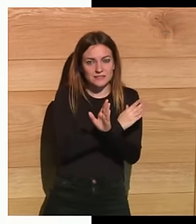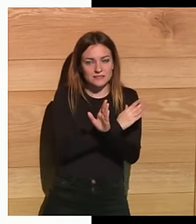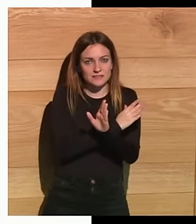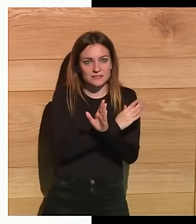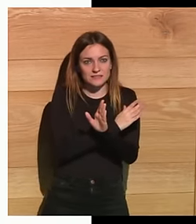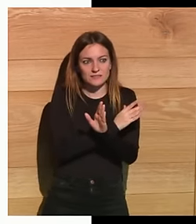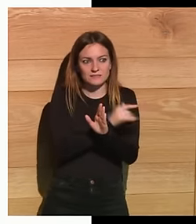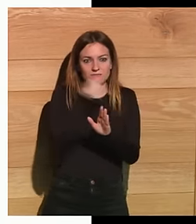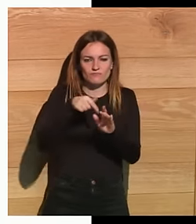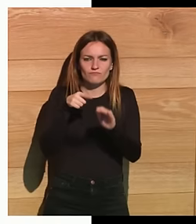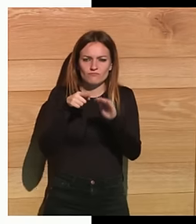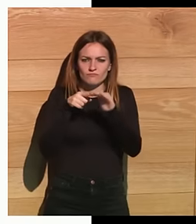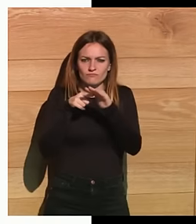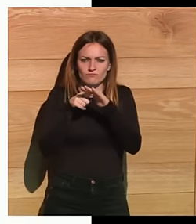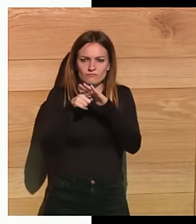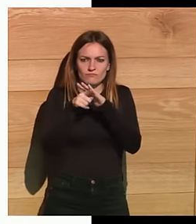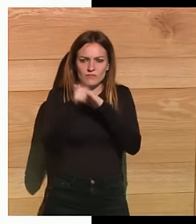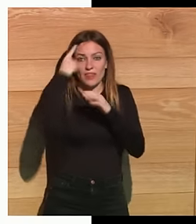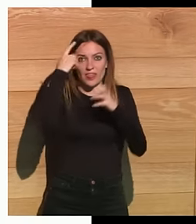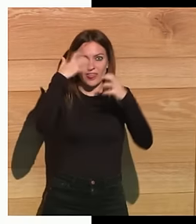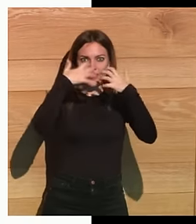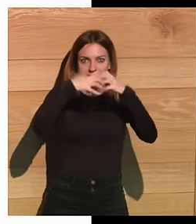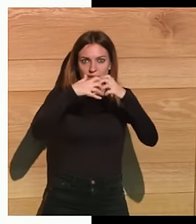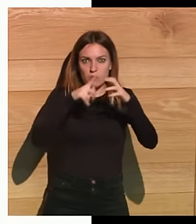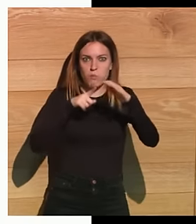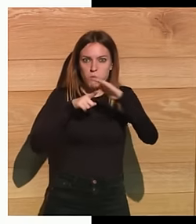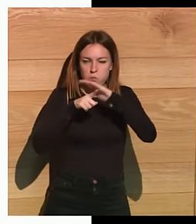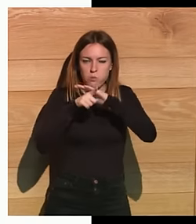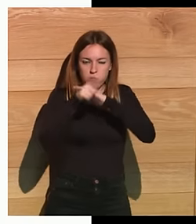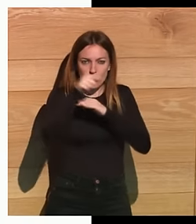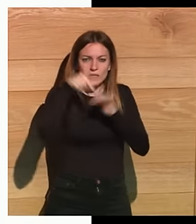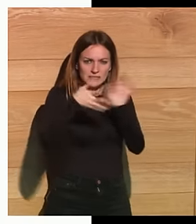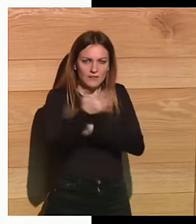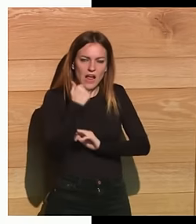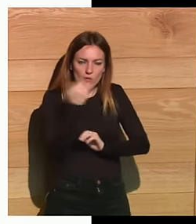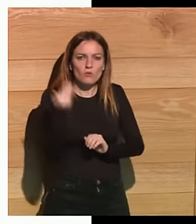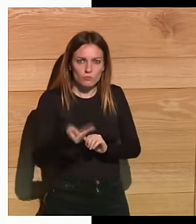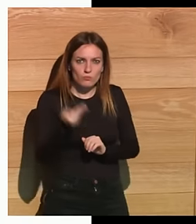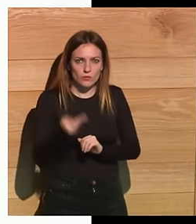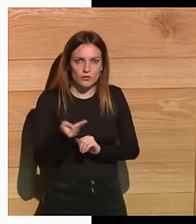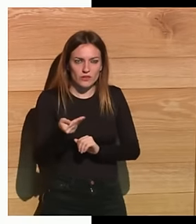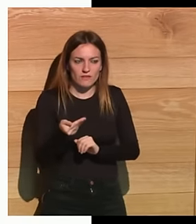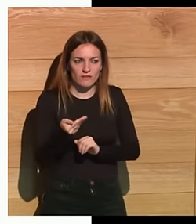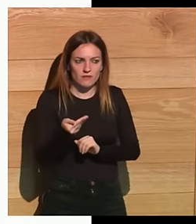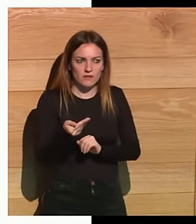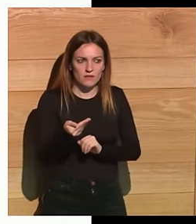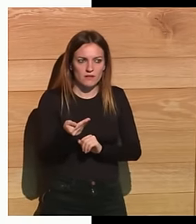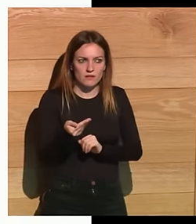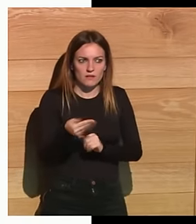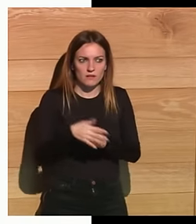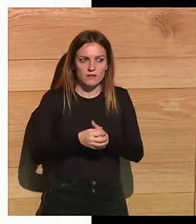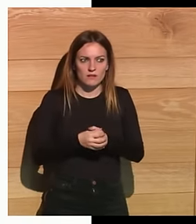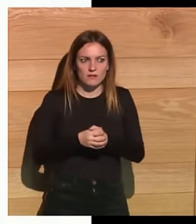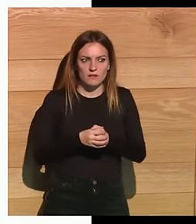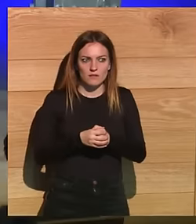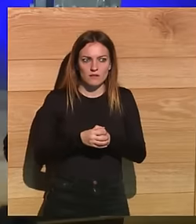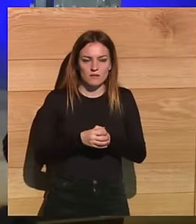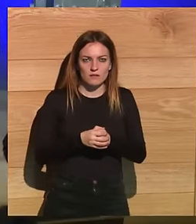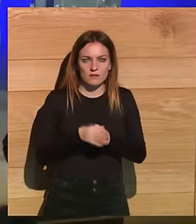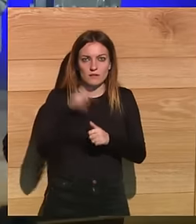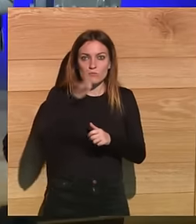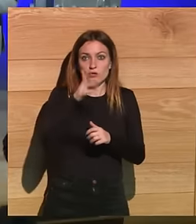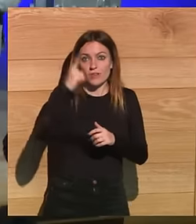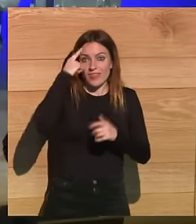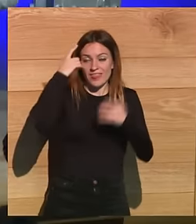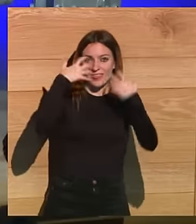vemos que se están desarrollando ese cerebro. Y esto es un componente muy importante en los en el desarrollo